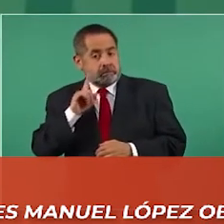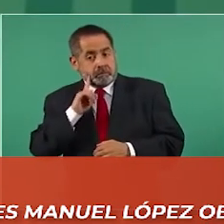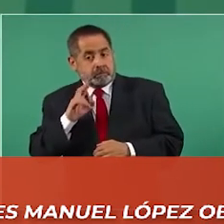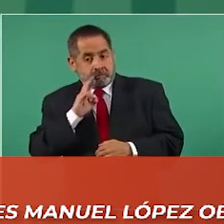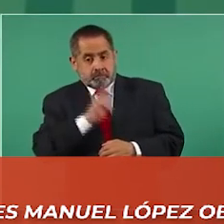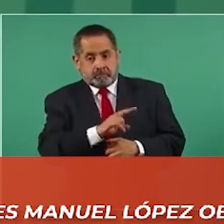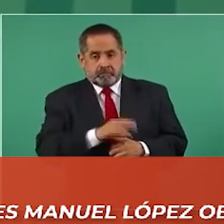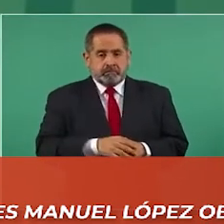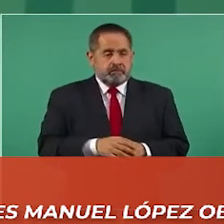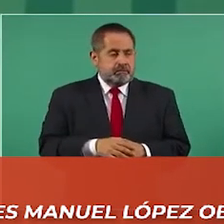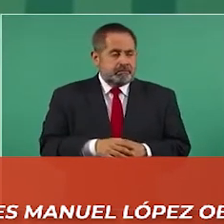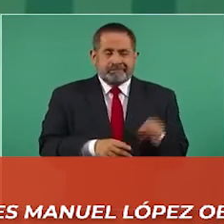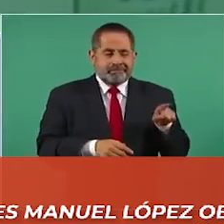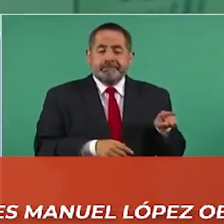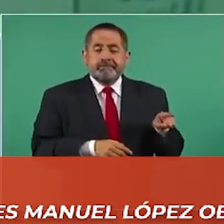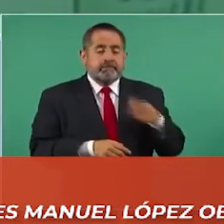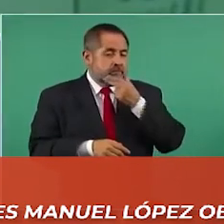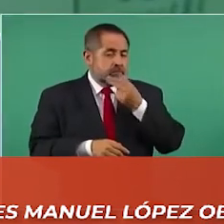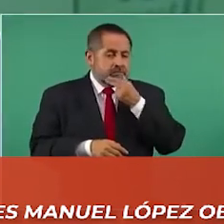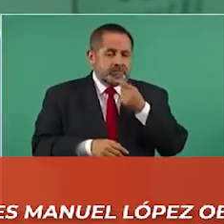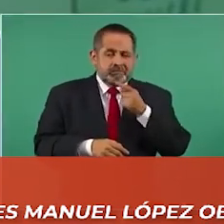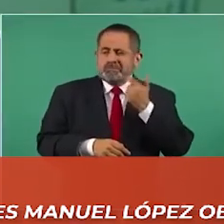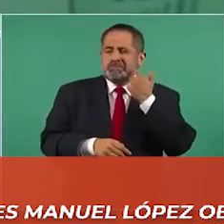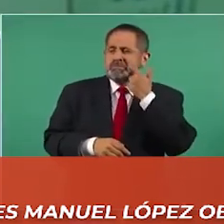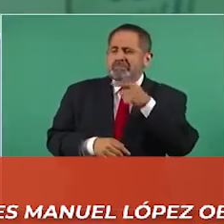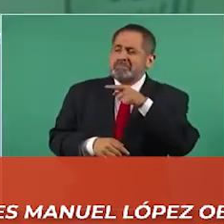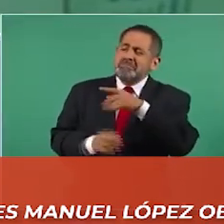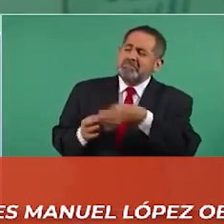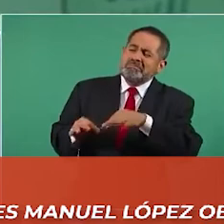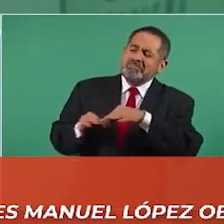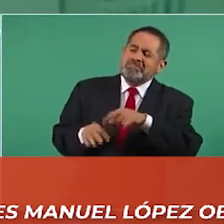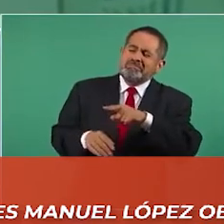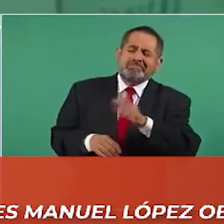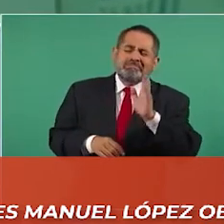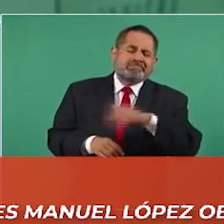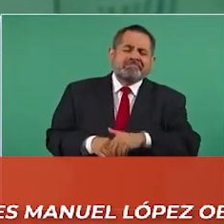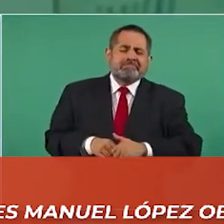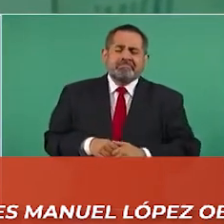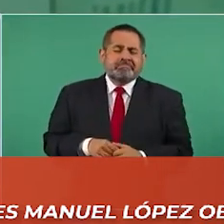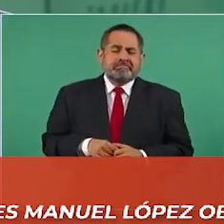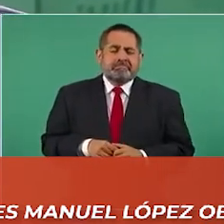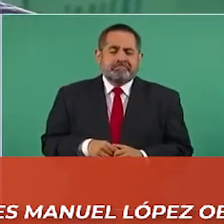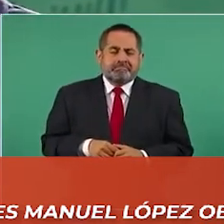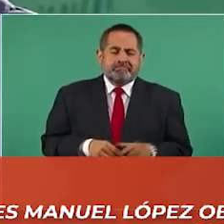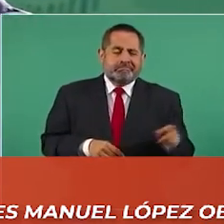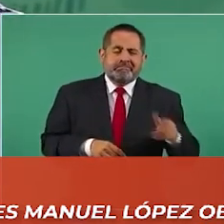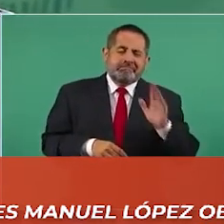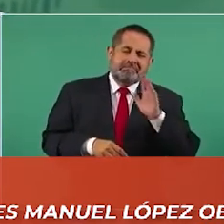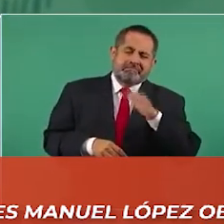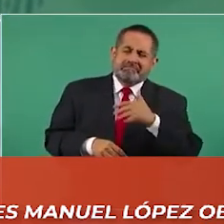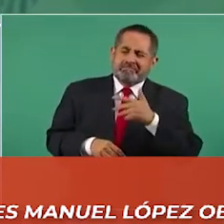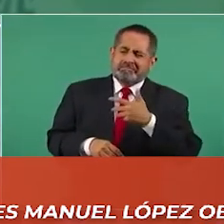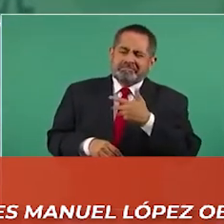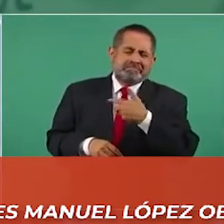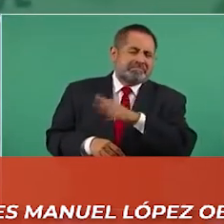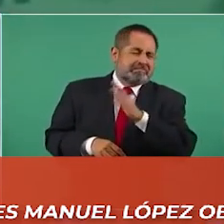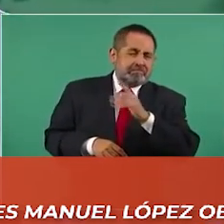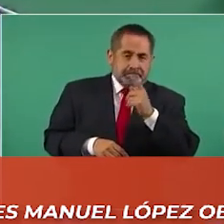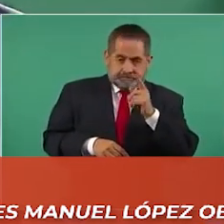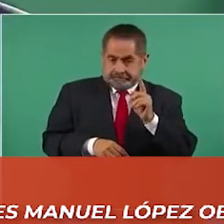No le da importancia y actúa con desprecio a la